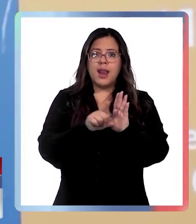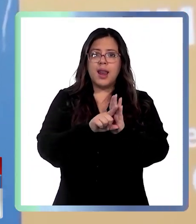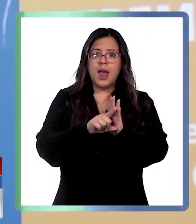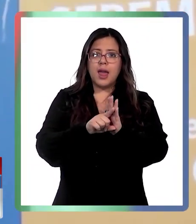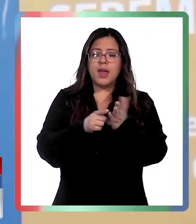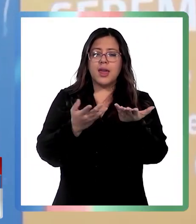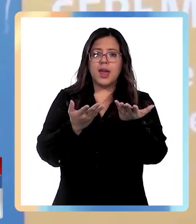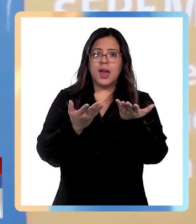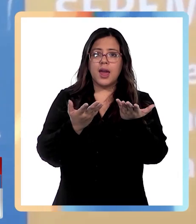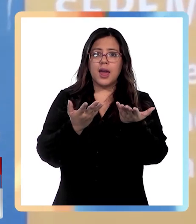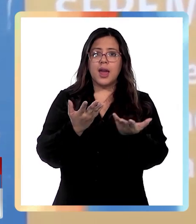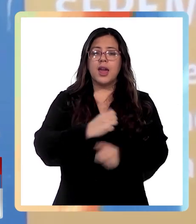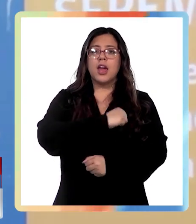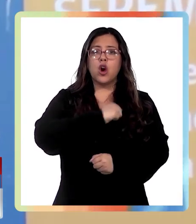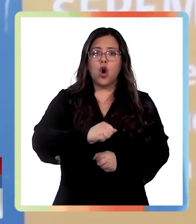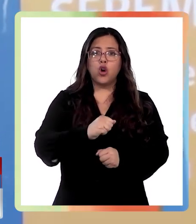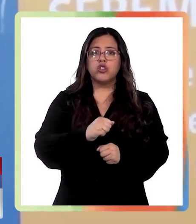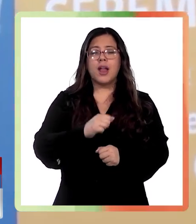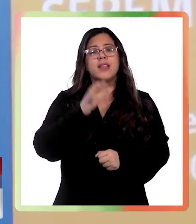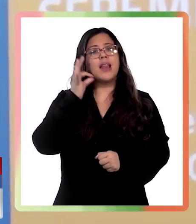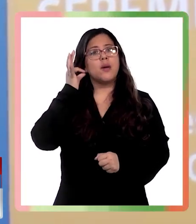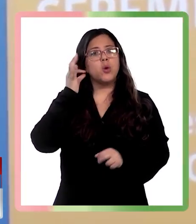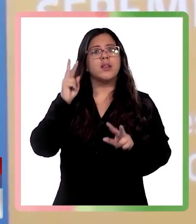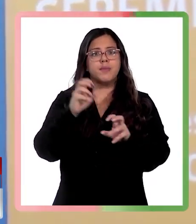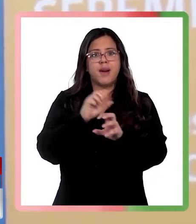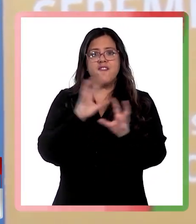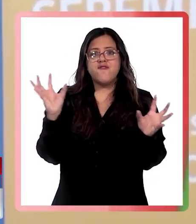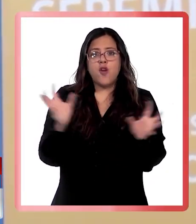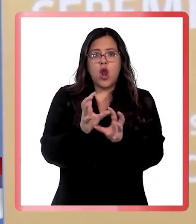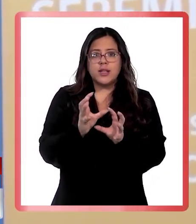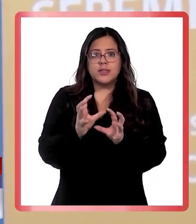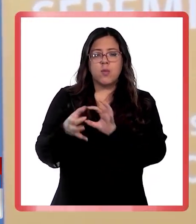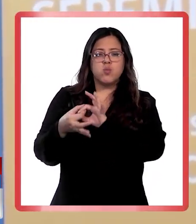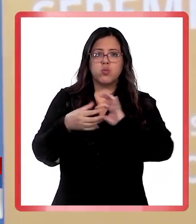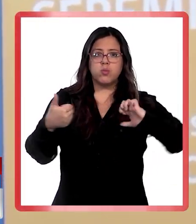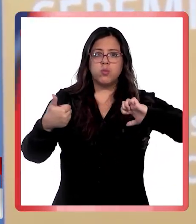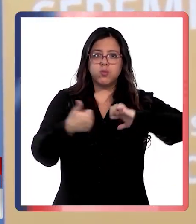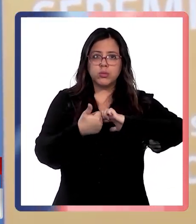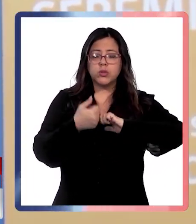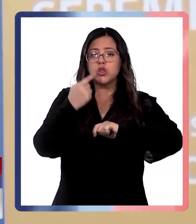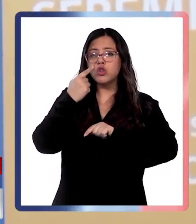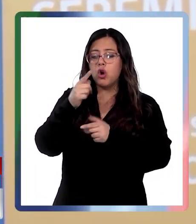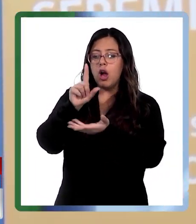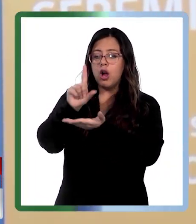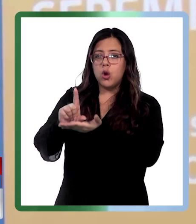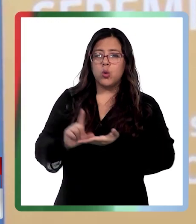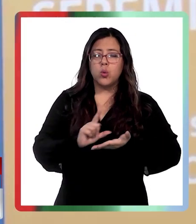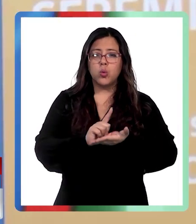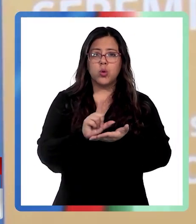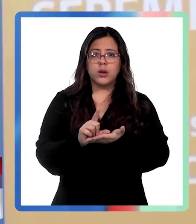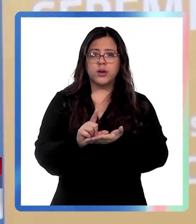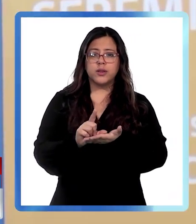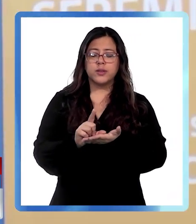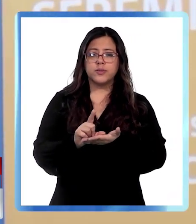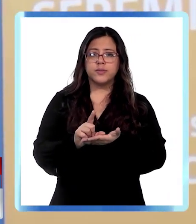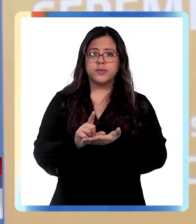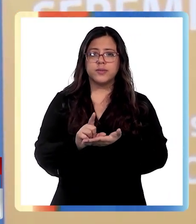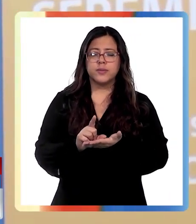ley integral de violencia en contra de las mujeres por razones de género, porque sabemos que no solamente en los espacios